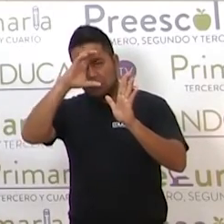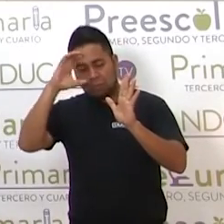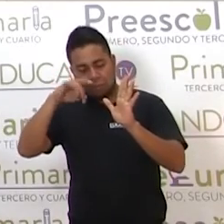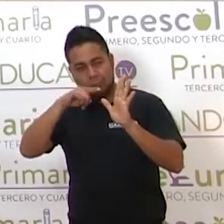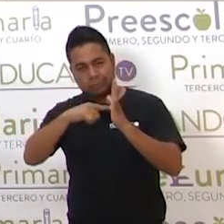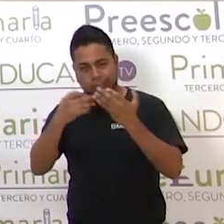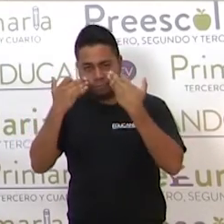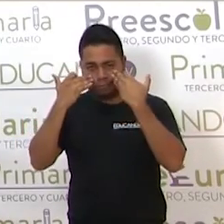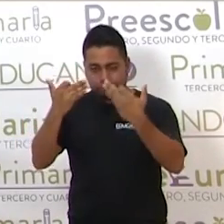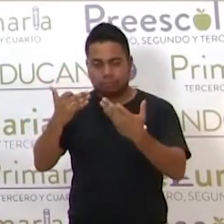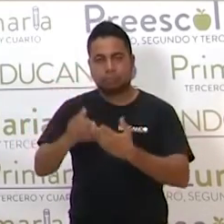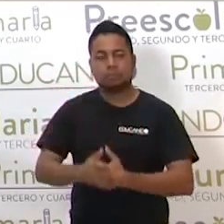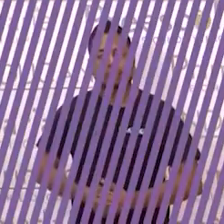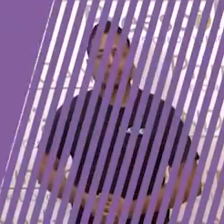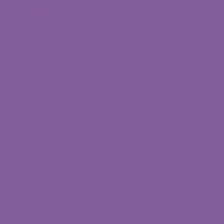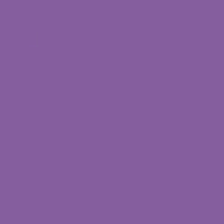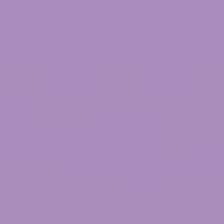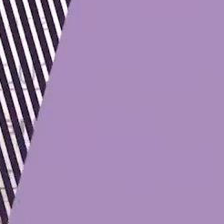Adelante, por favor.